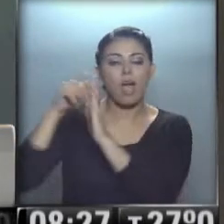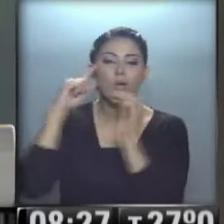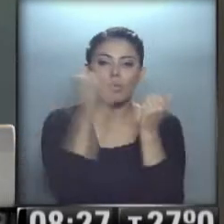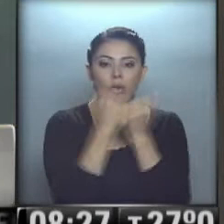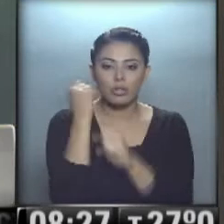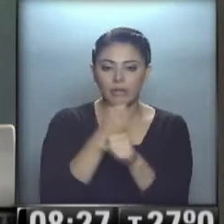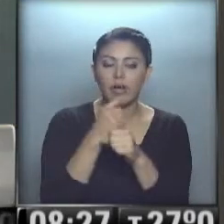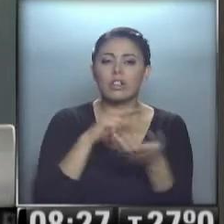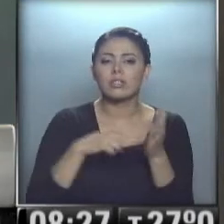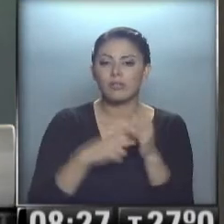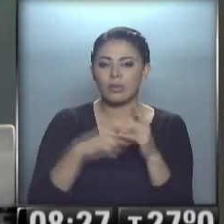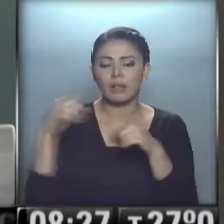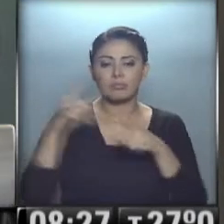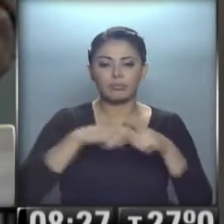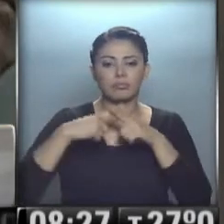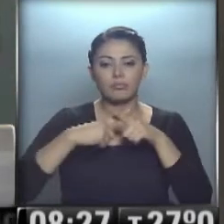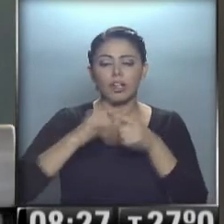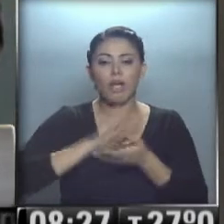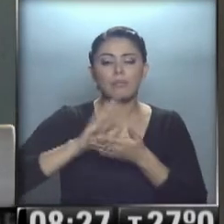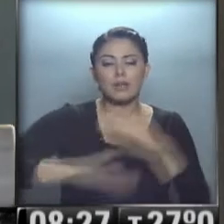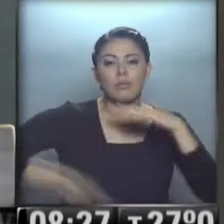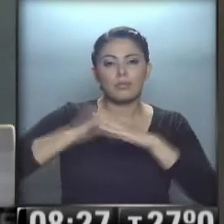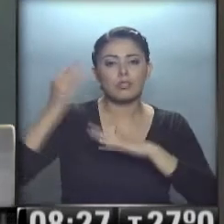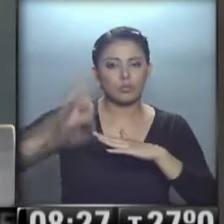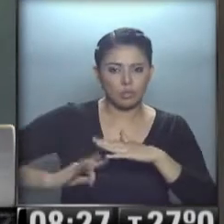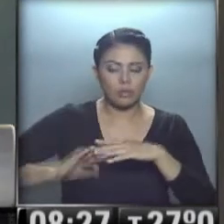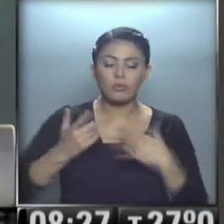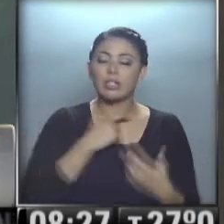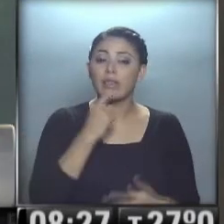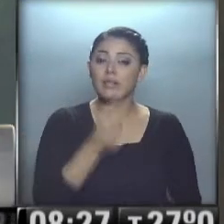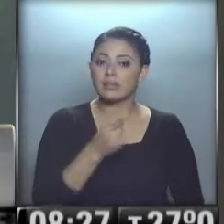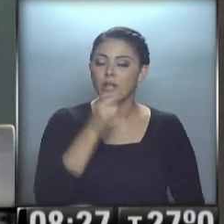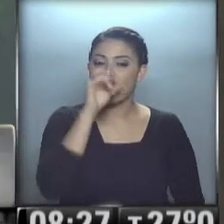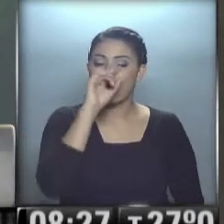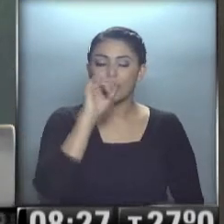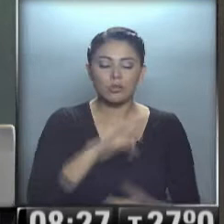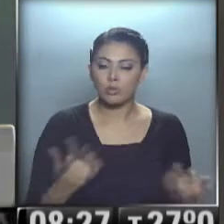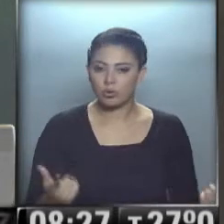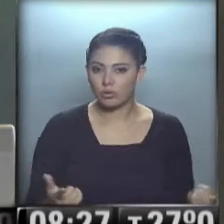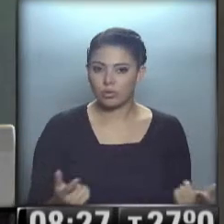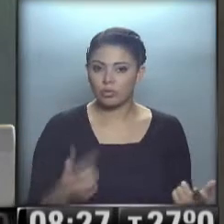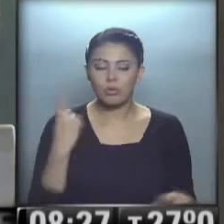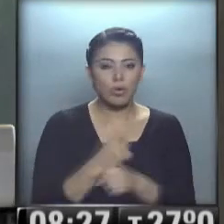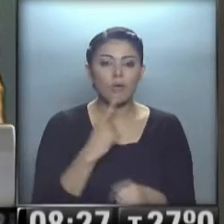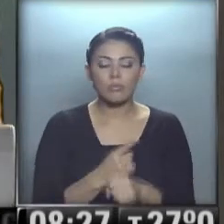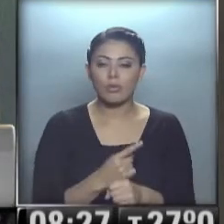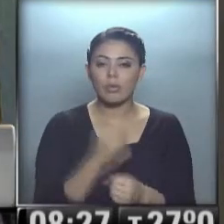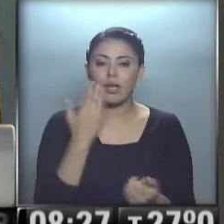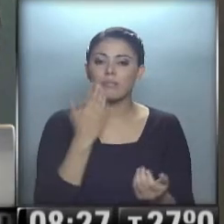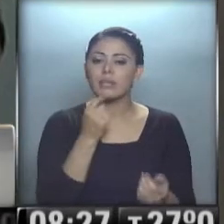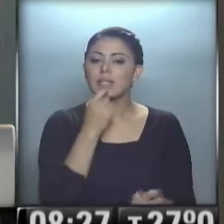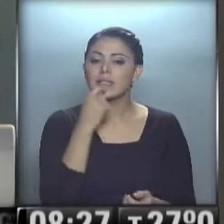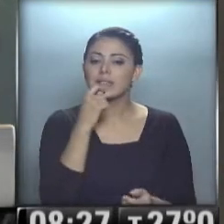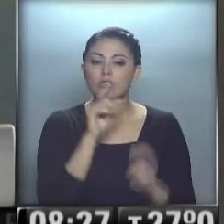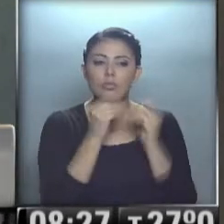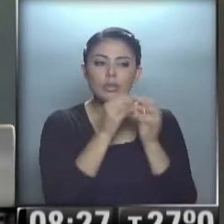es, paritarias libres de negociaciones entre partes. Con lo cual quiero transmitir que de ningún modo se puede corroborar cifras de esta